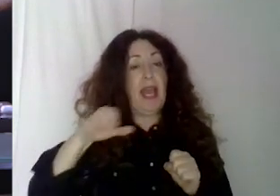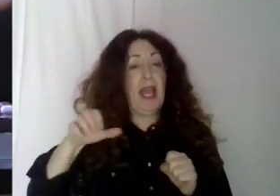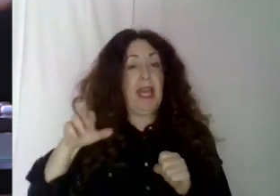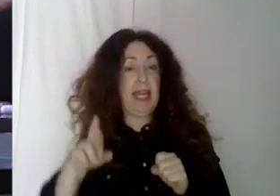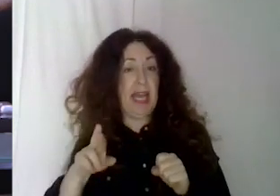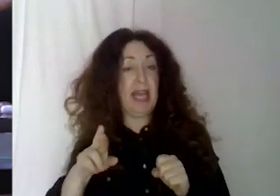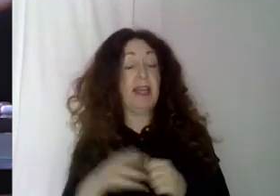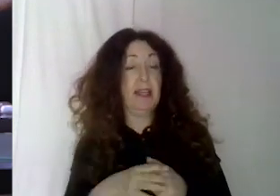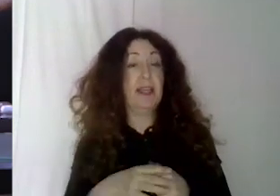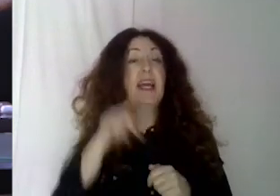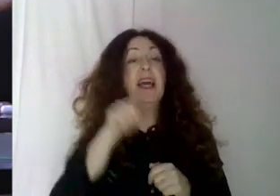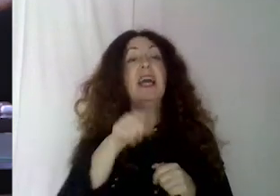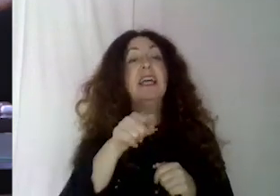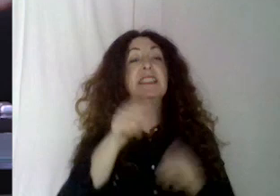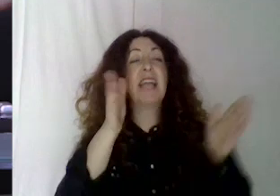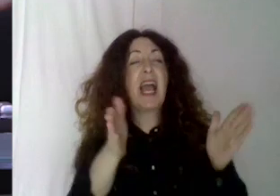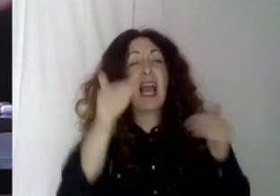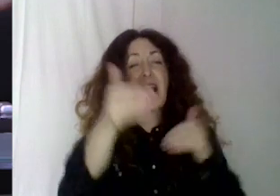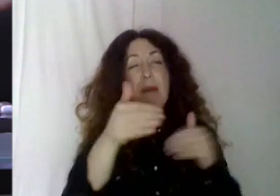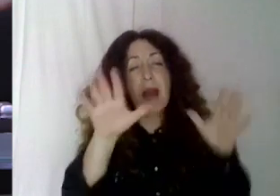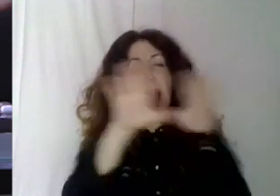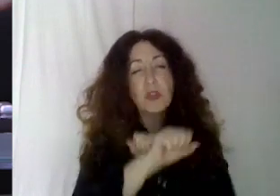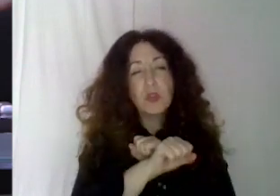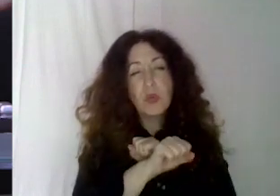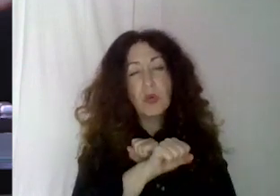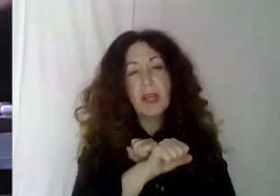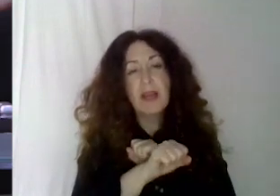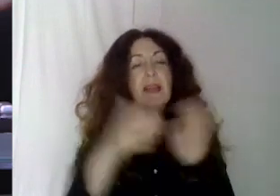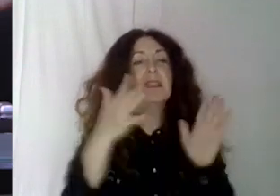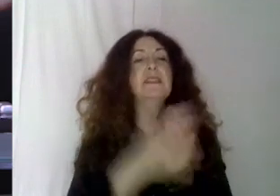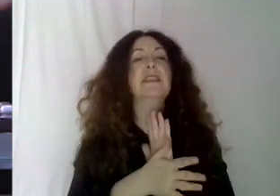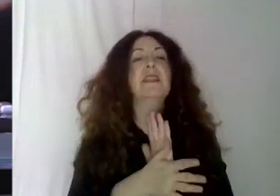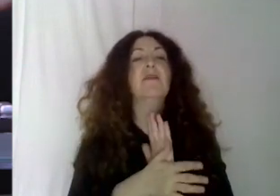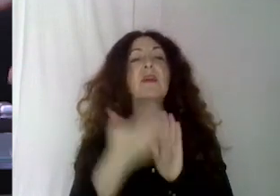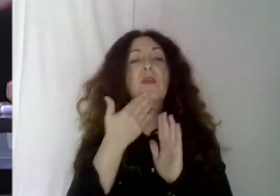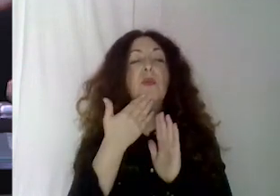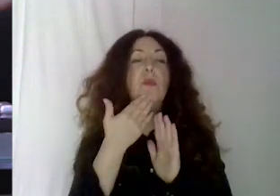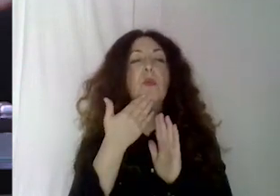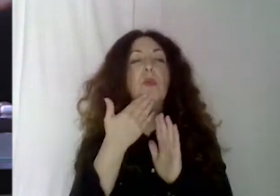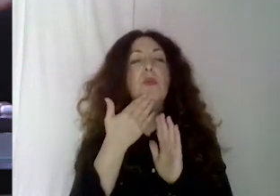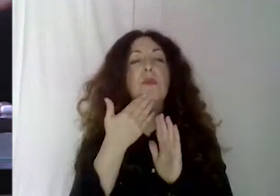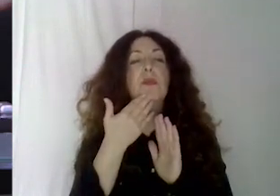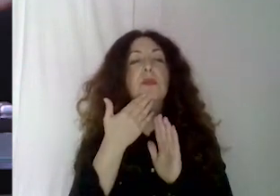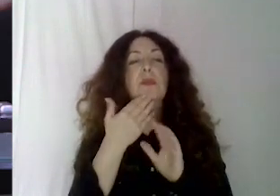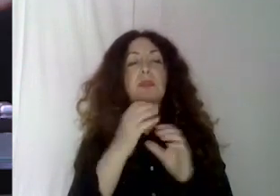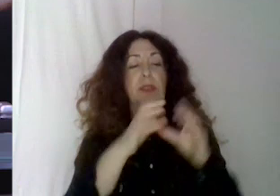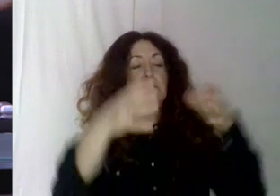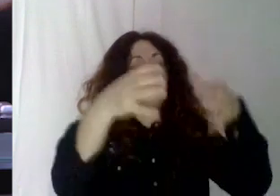cómo funciona. Es decir, y entonces Caravaggio, había una tesis, que yo luego me